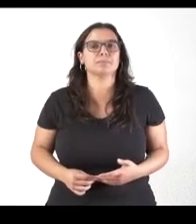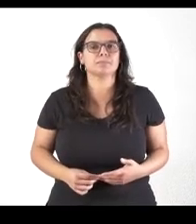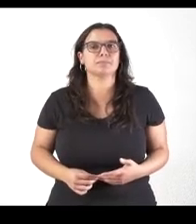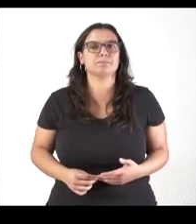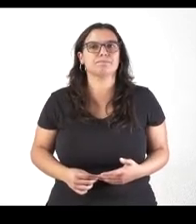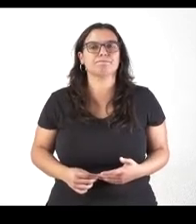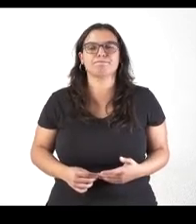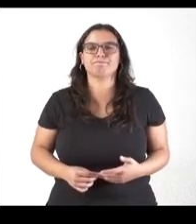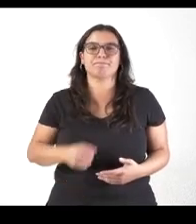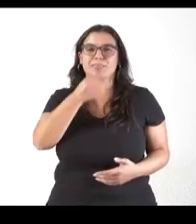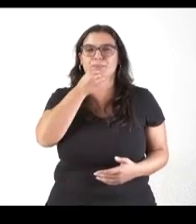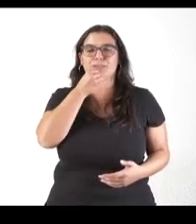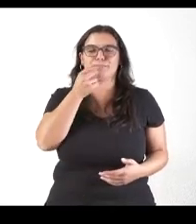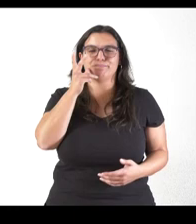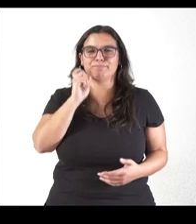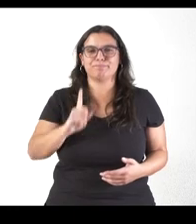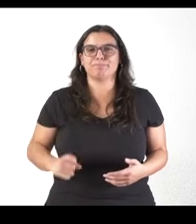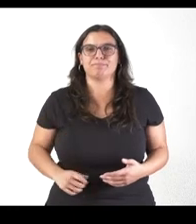esta herramienta